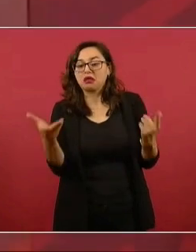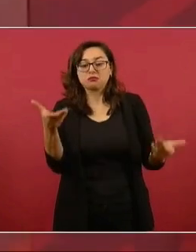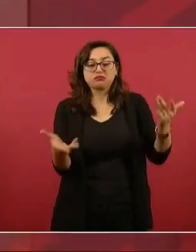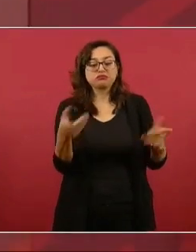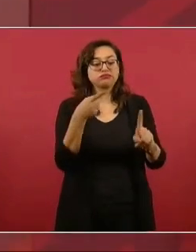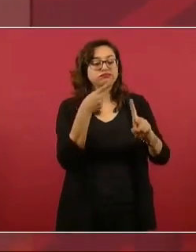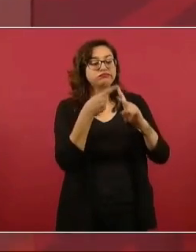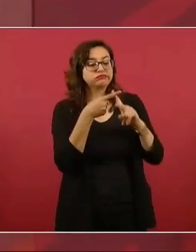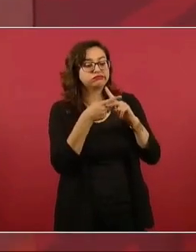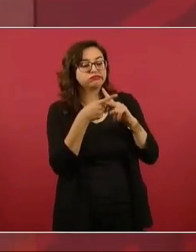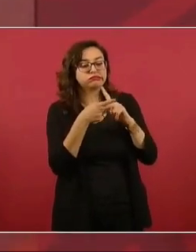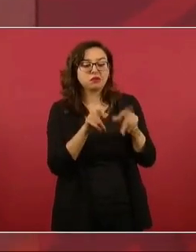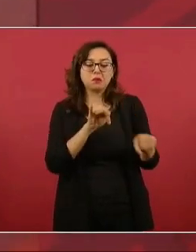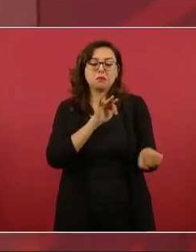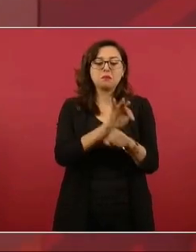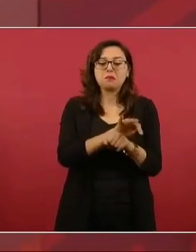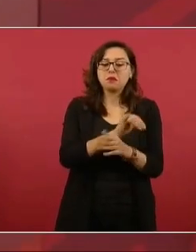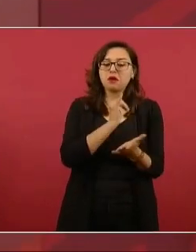desde Echeverría.